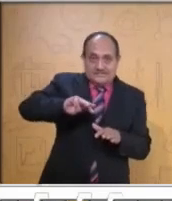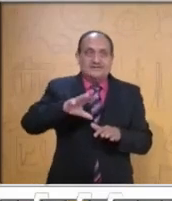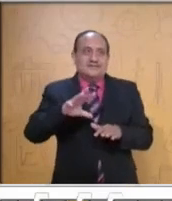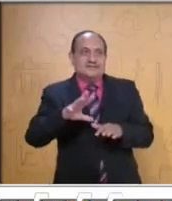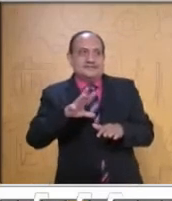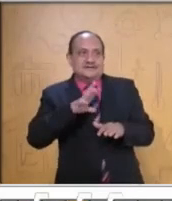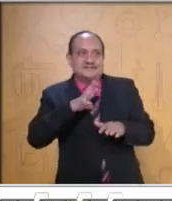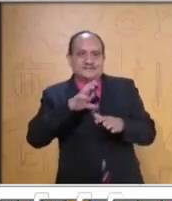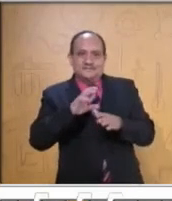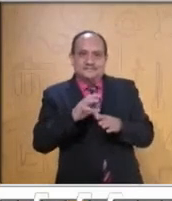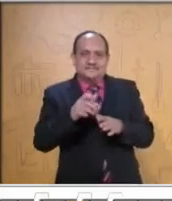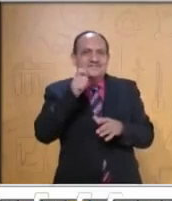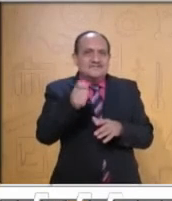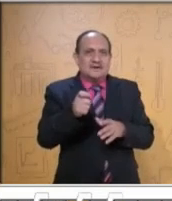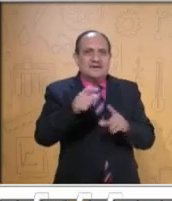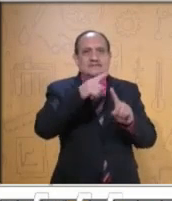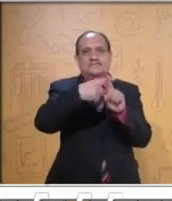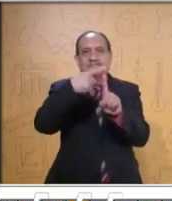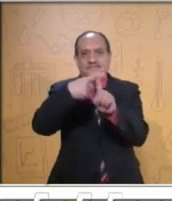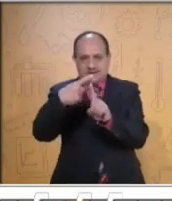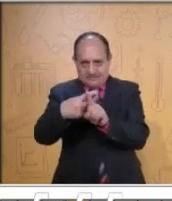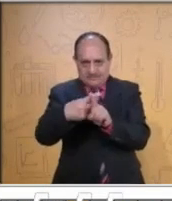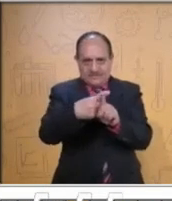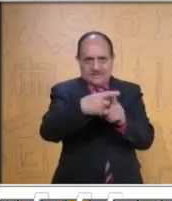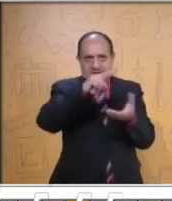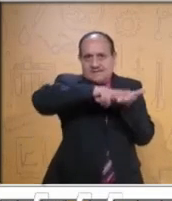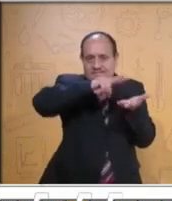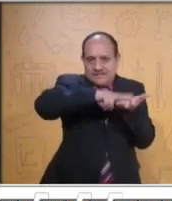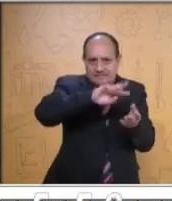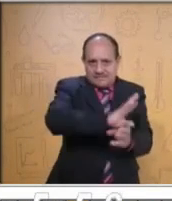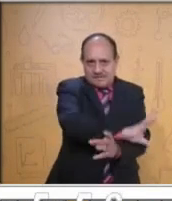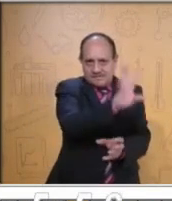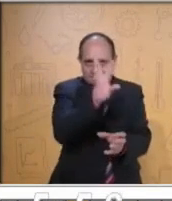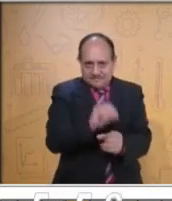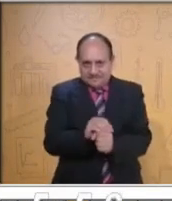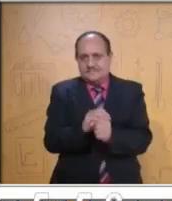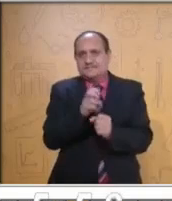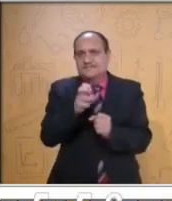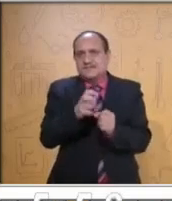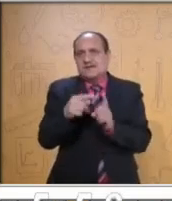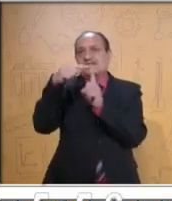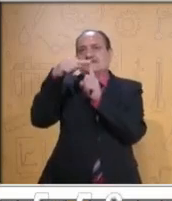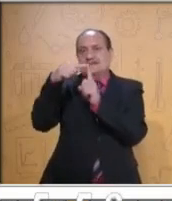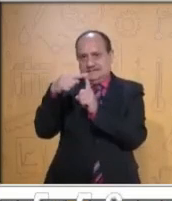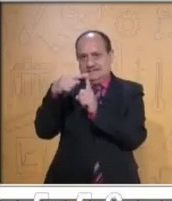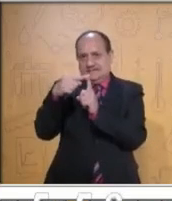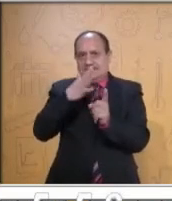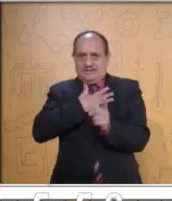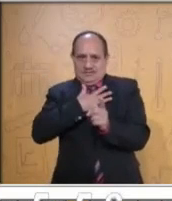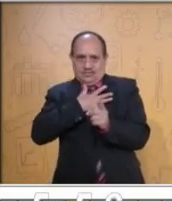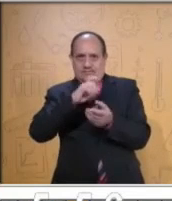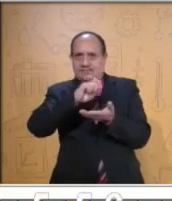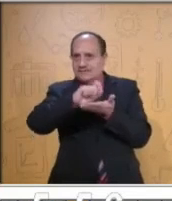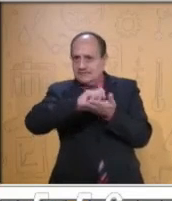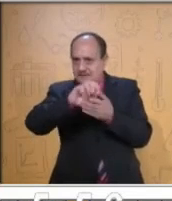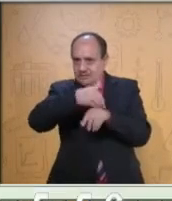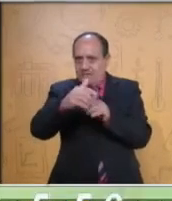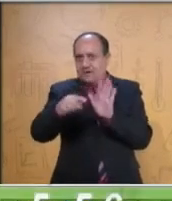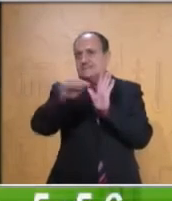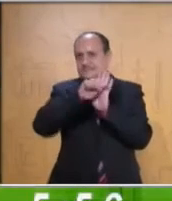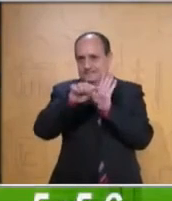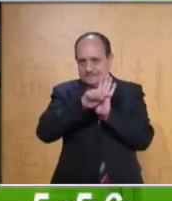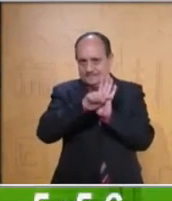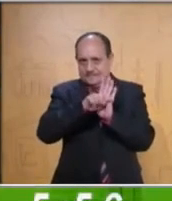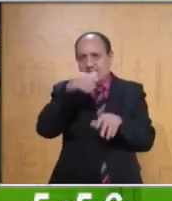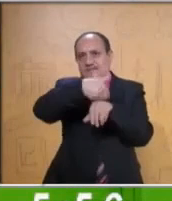que es la suma de los valores absolutos entre que yo obtengo al restar